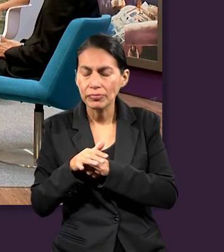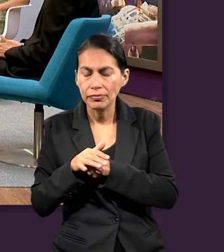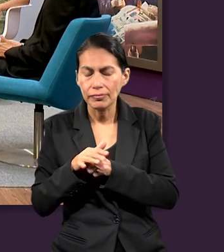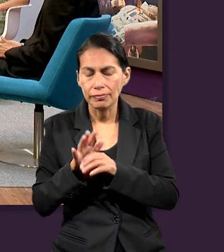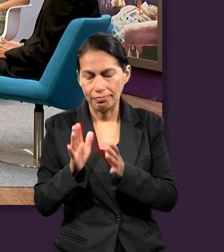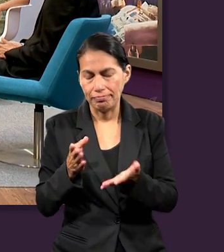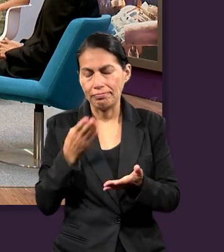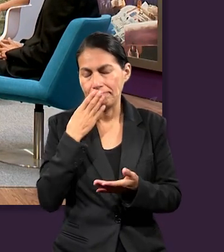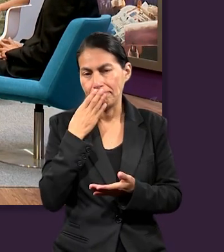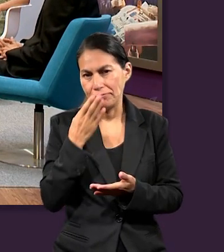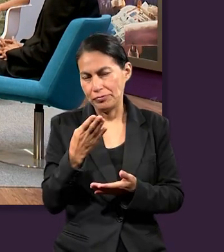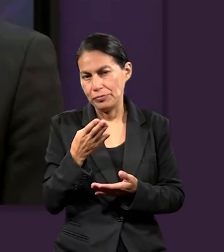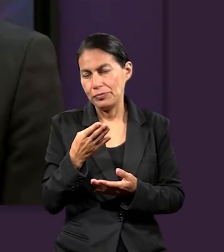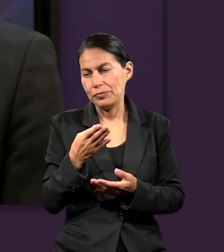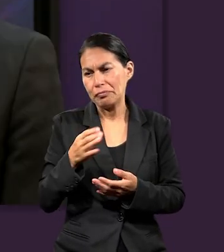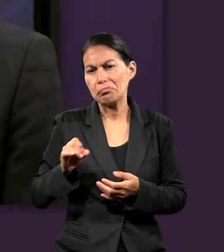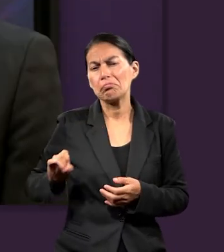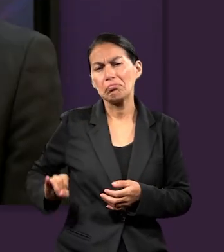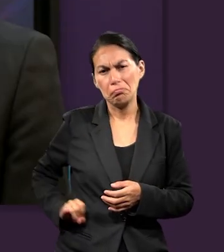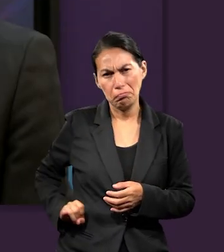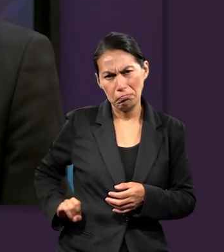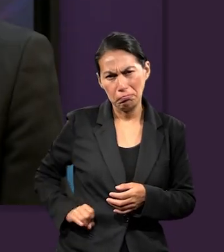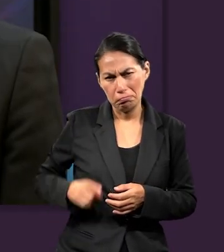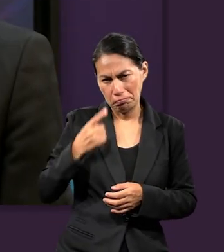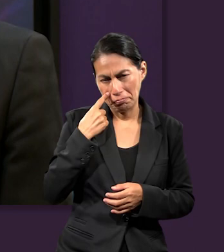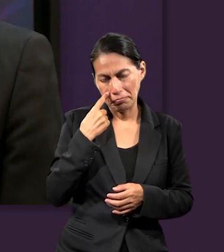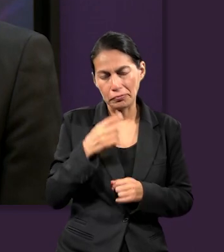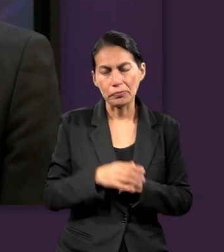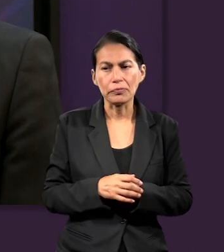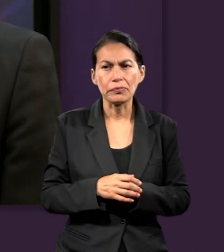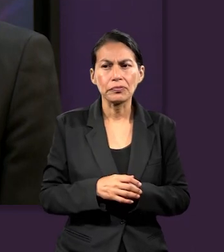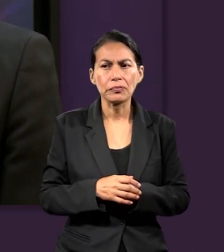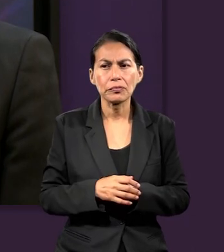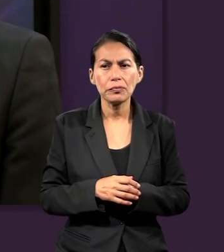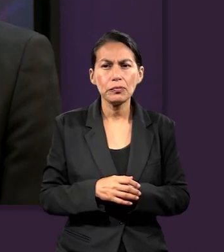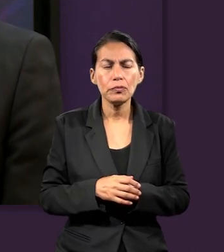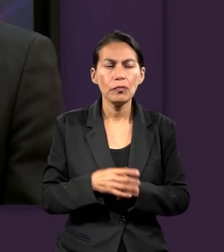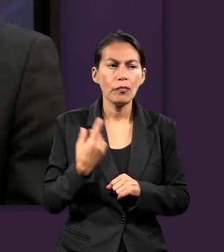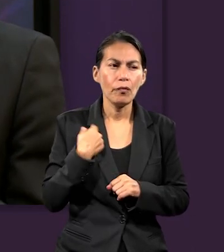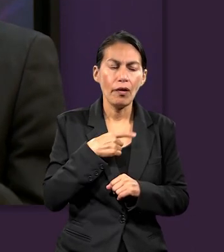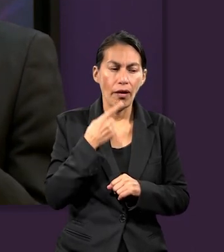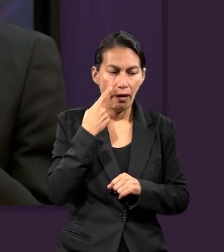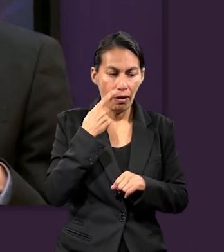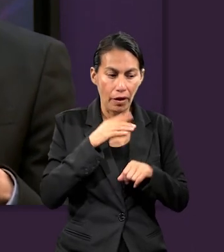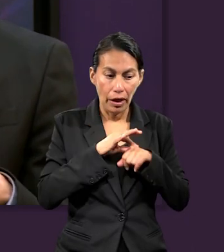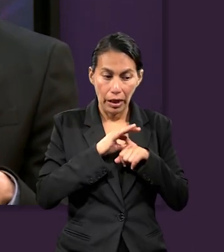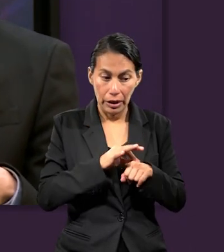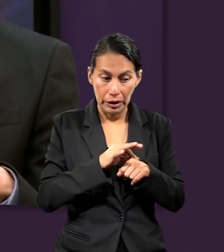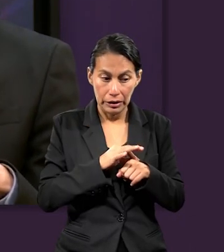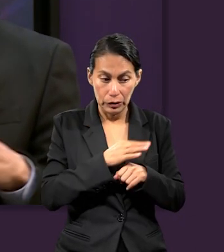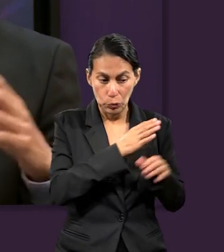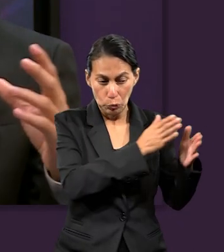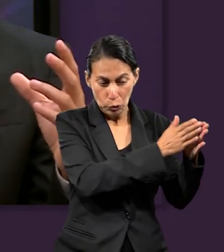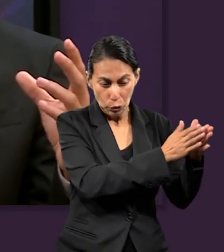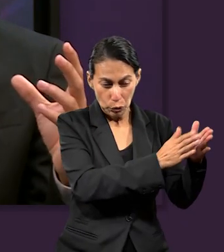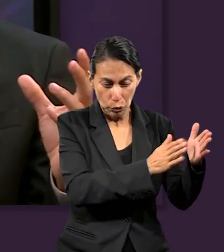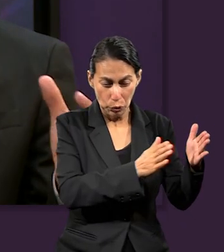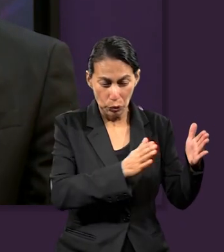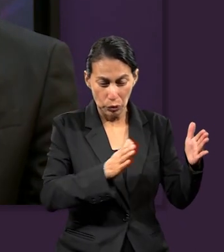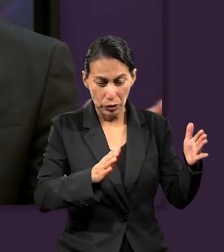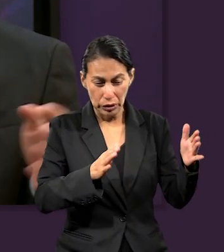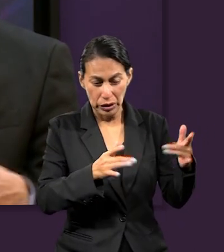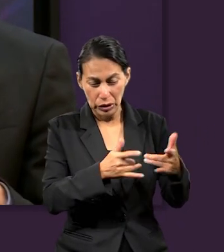esto muy bien es interesante que la unión que hemos podido ver en en